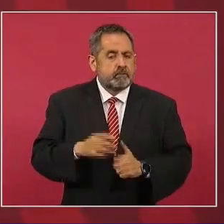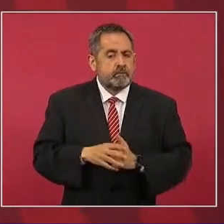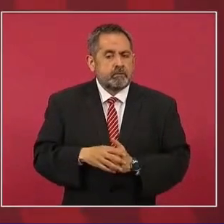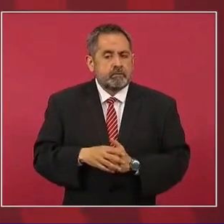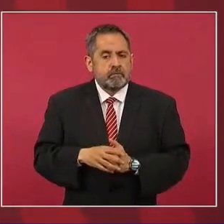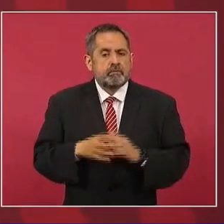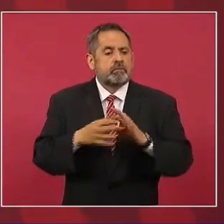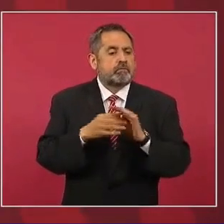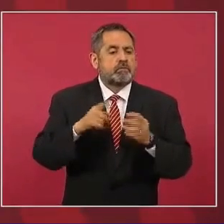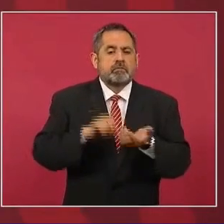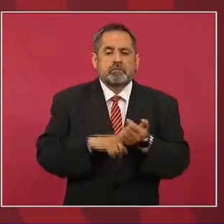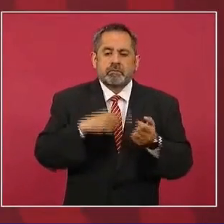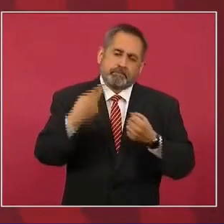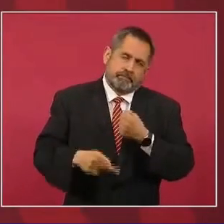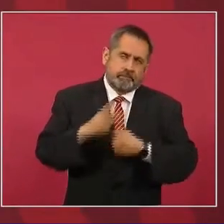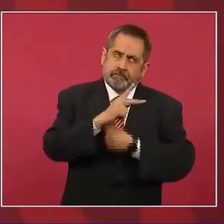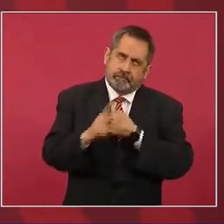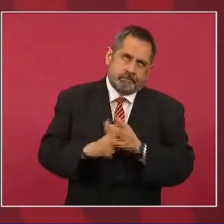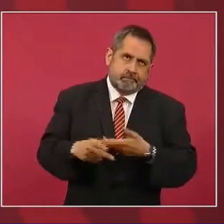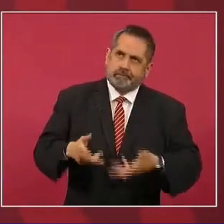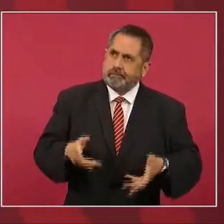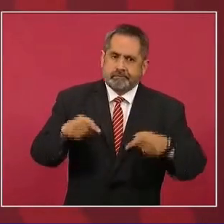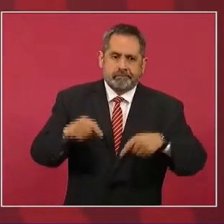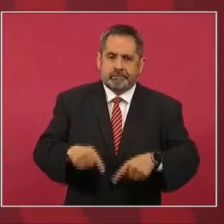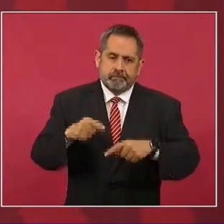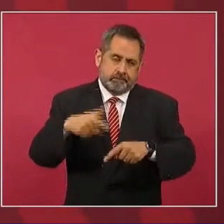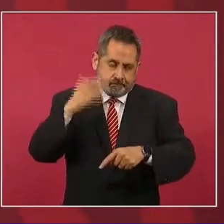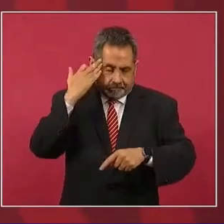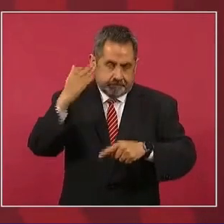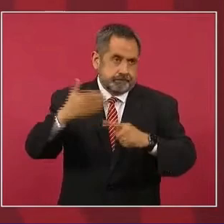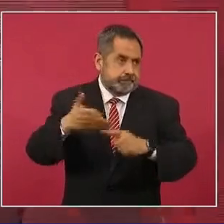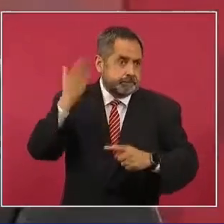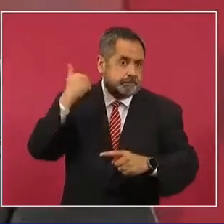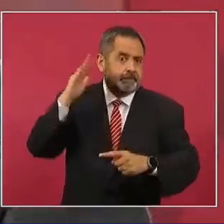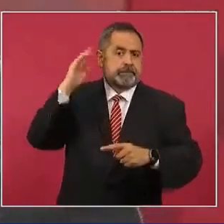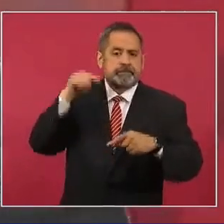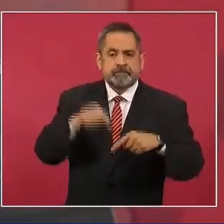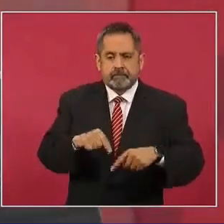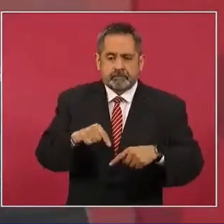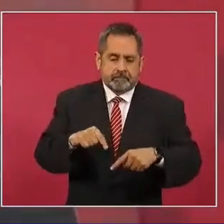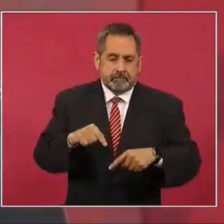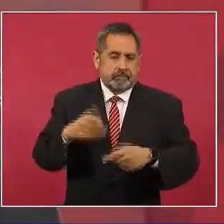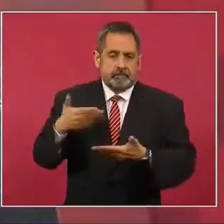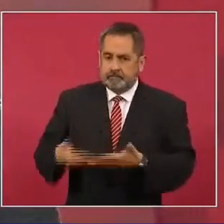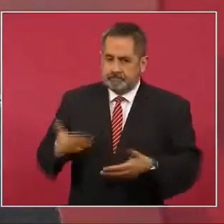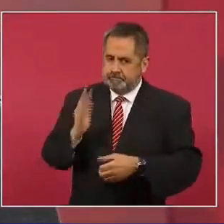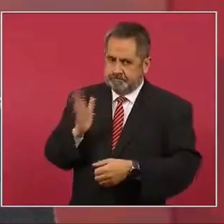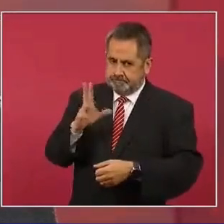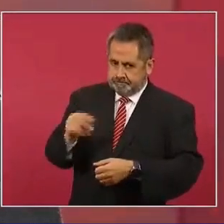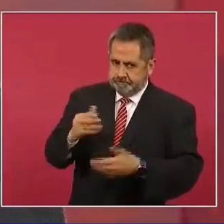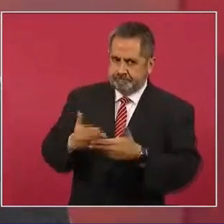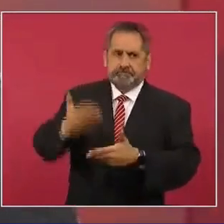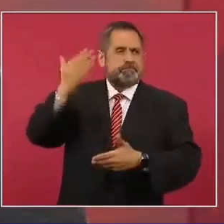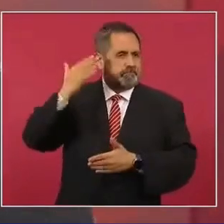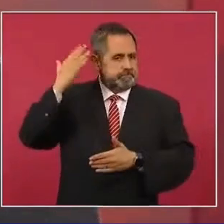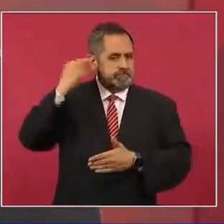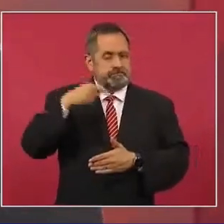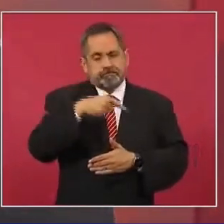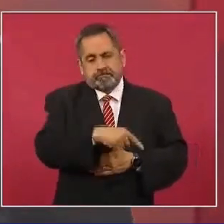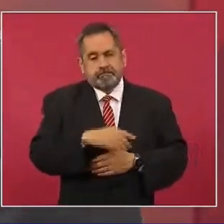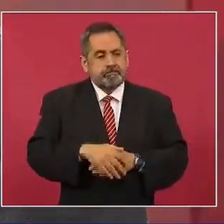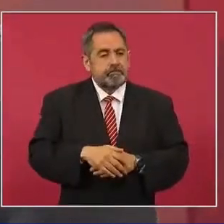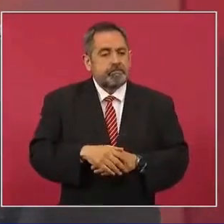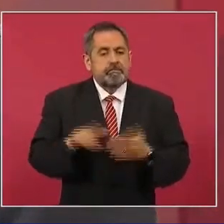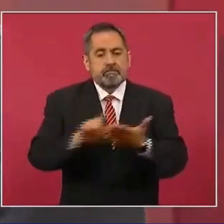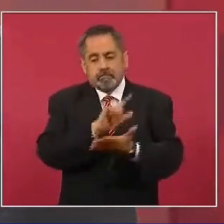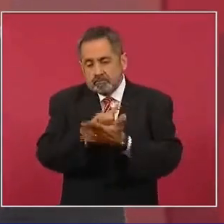se da en un país como el nuestro, en aquellos tiempos, o se daba, donde todas